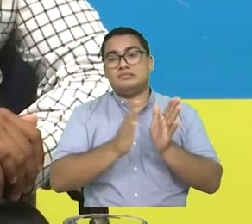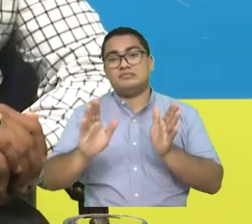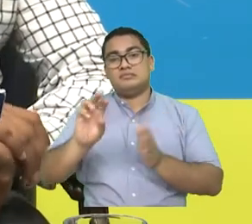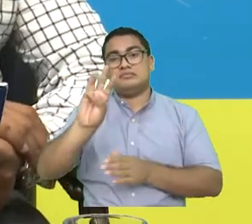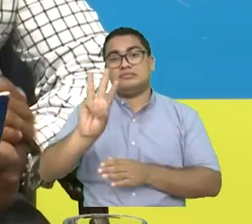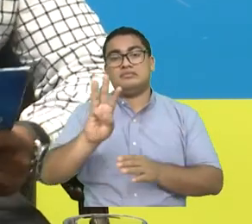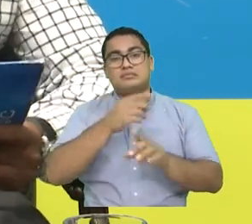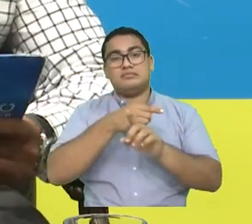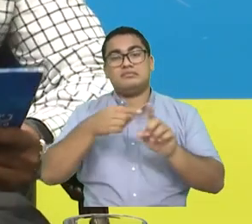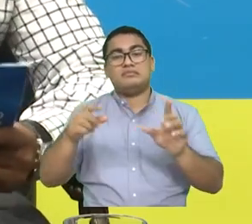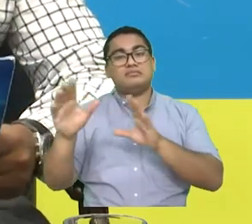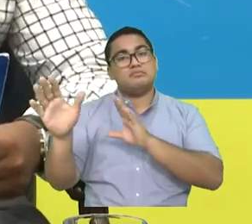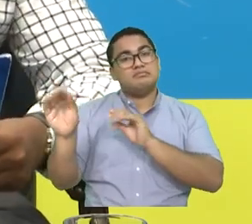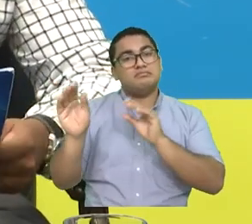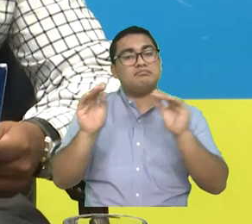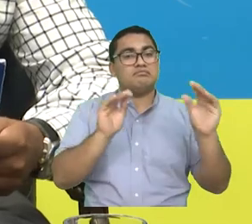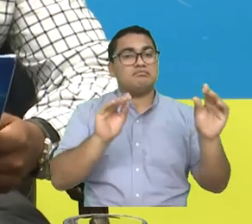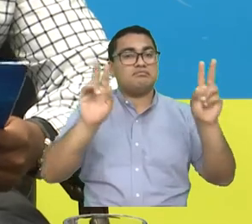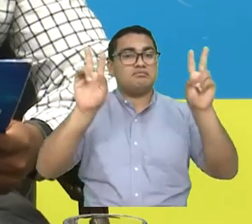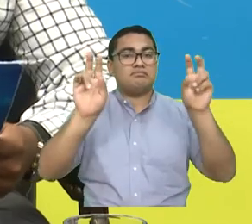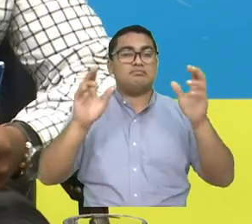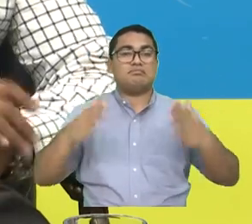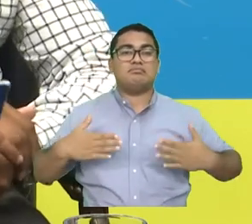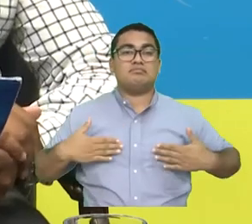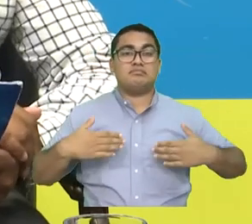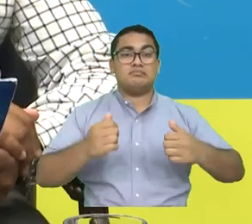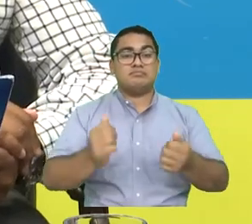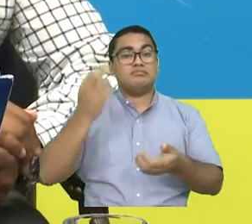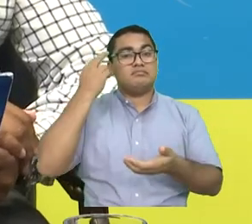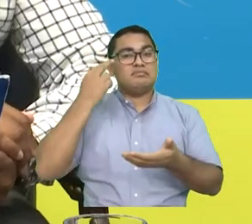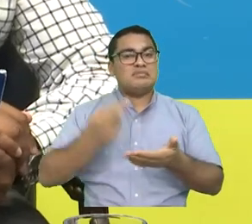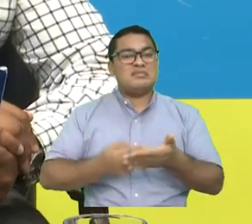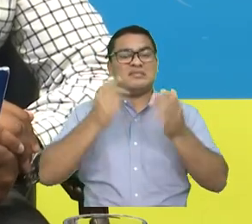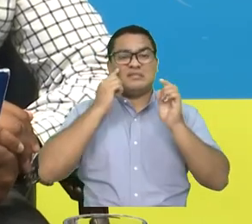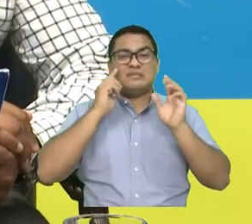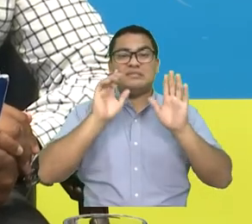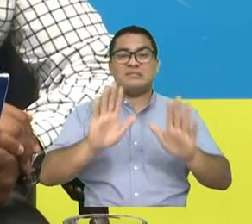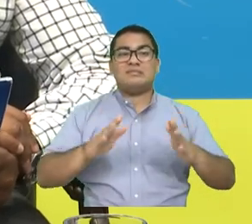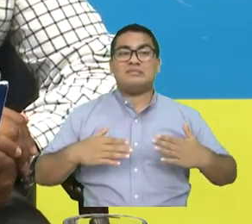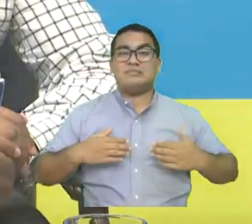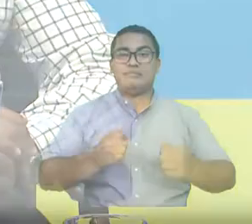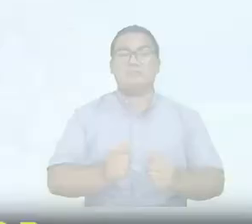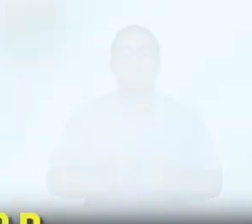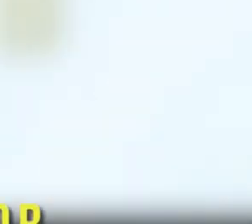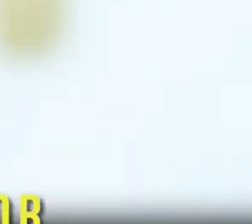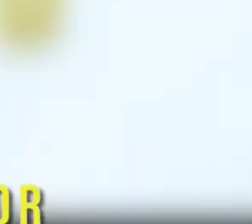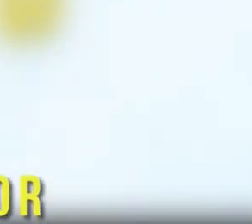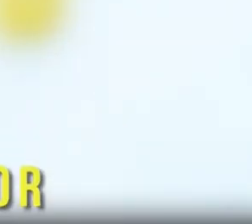para seguir conversando sobre temas de salud. Recuerde que prevenir también es salud.